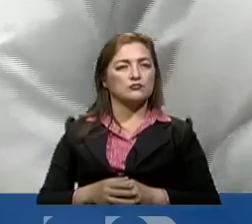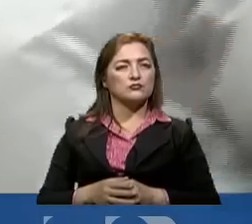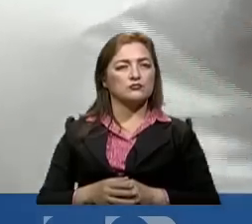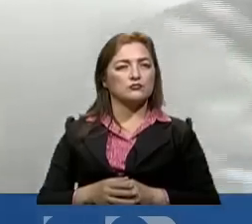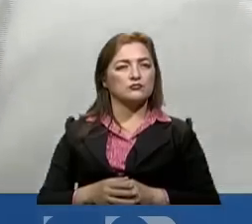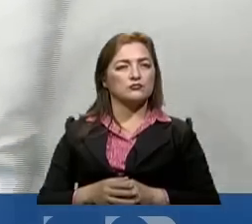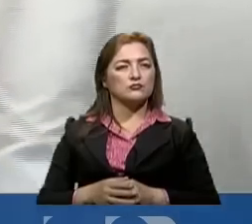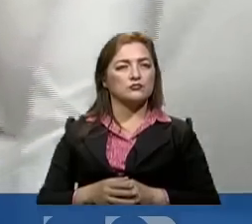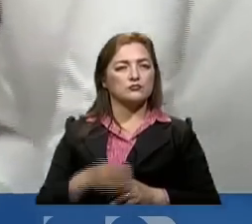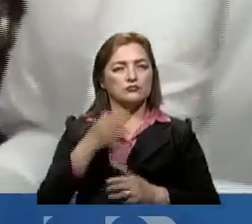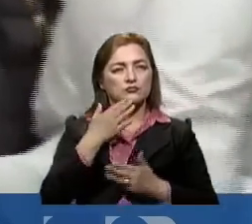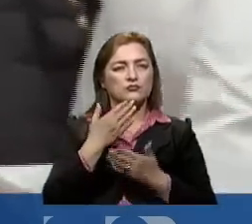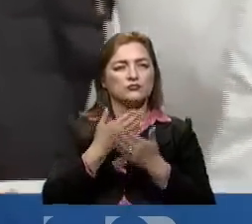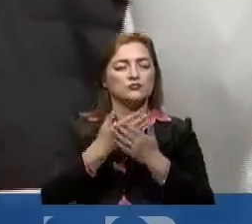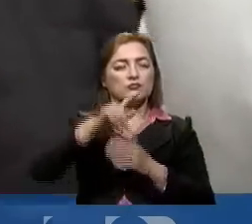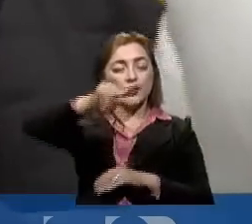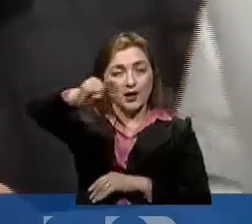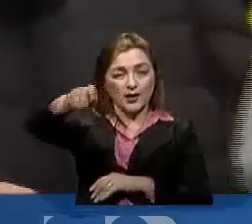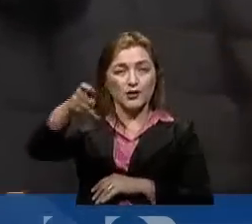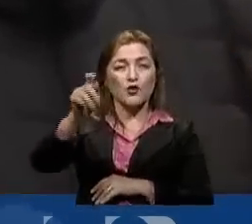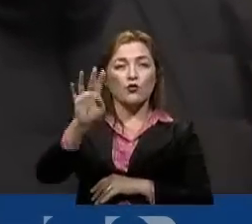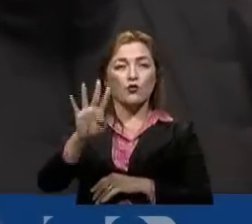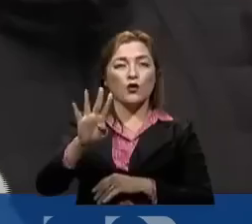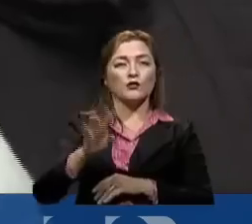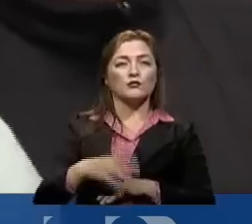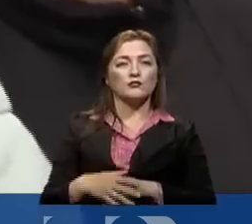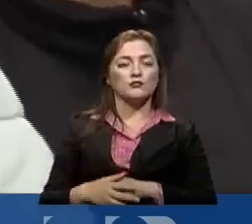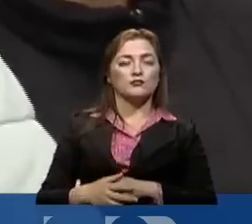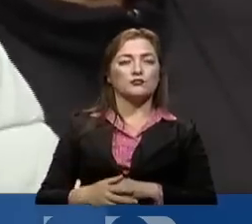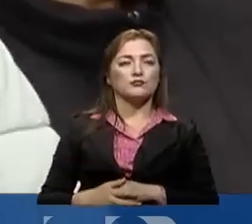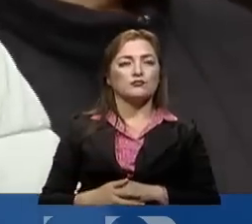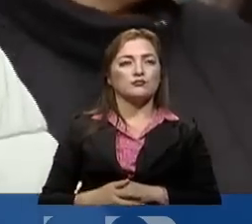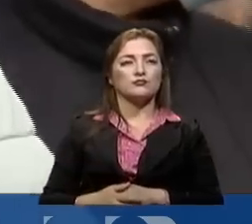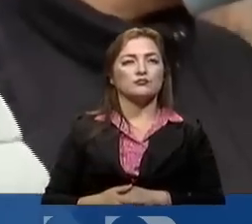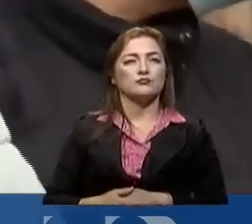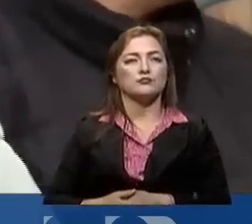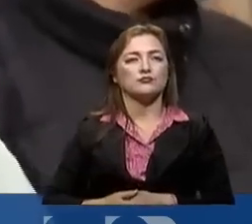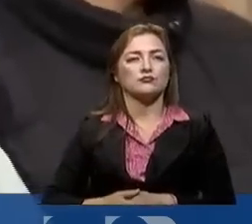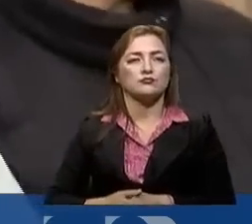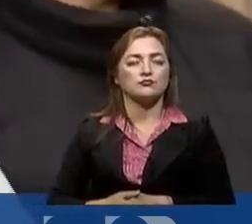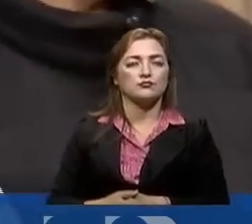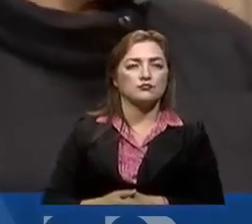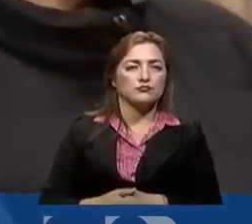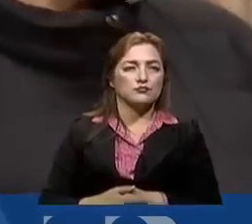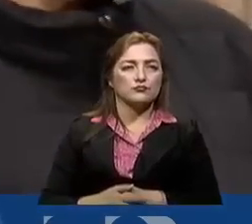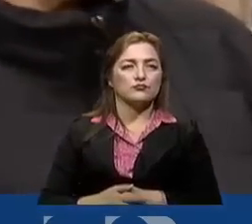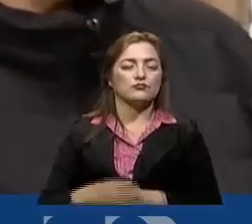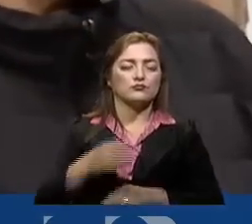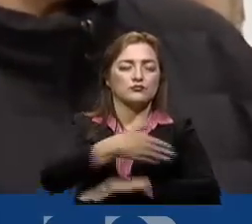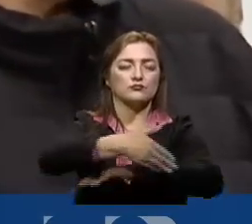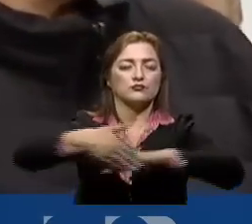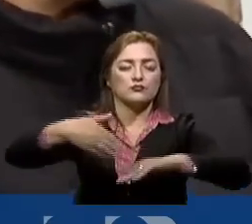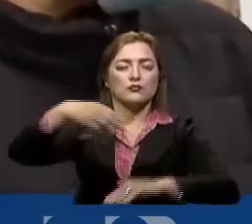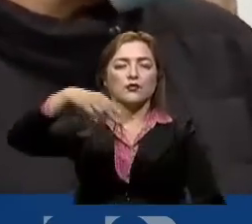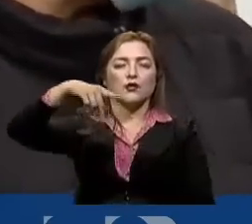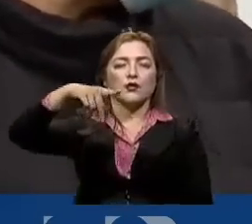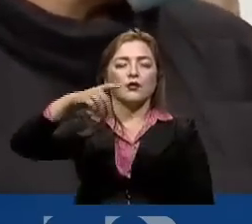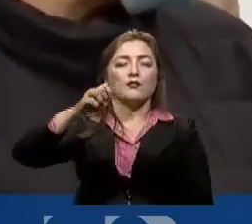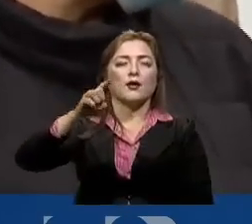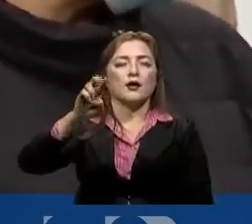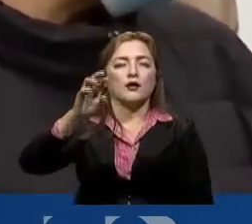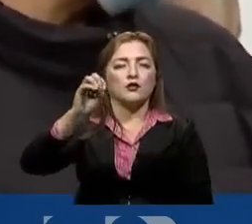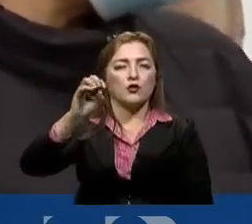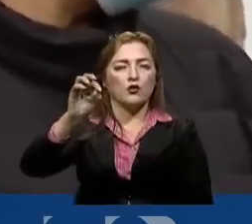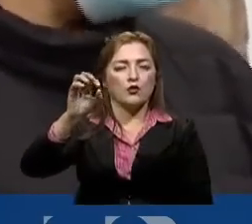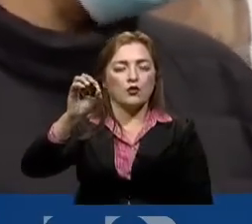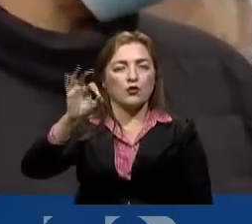rompevelocidades. Bueno, muchísimas gracias a Teleamazonas por venir a este sector que estamos acá en la Pedro Freile, en la Vaca de